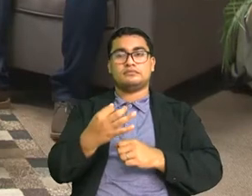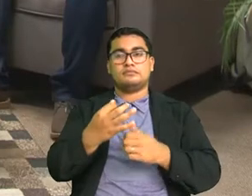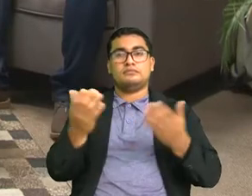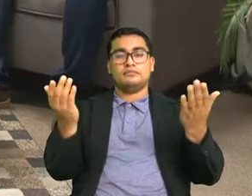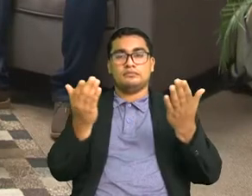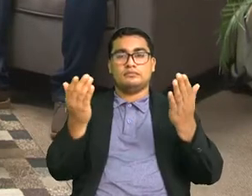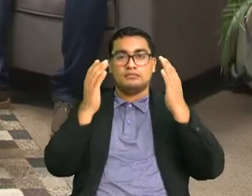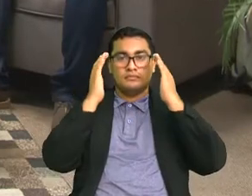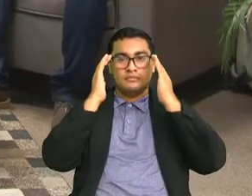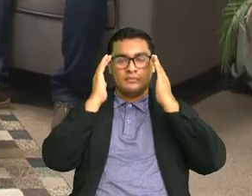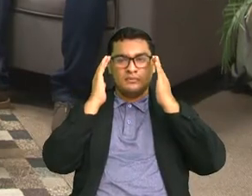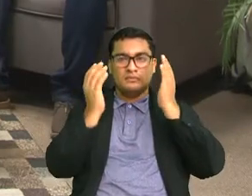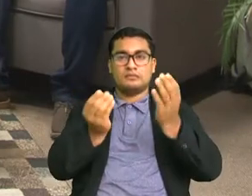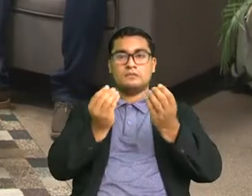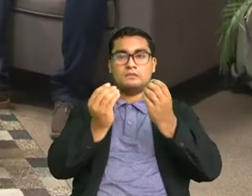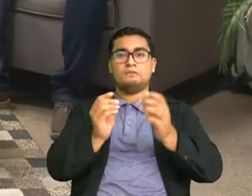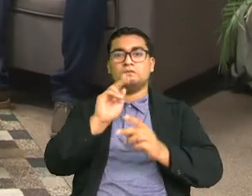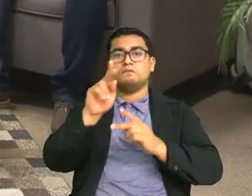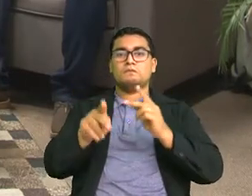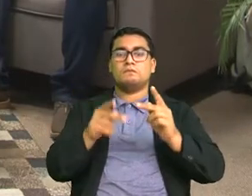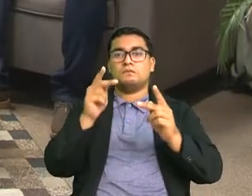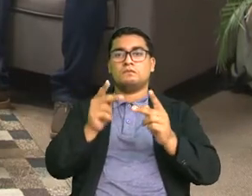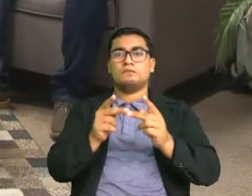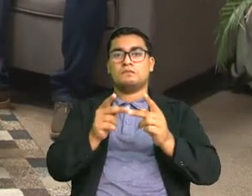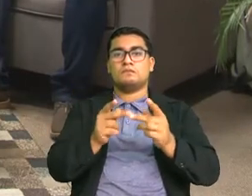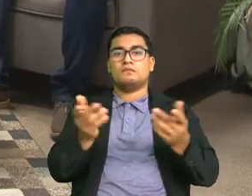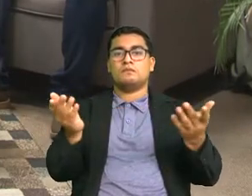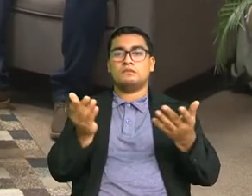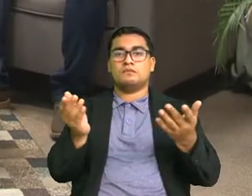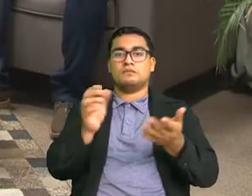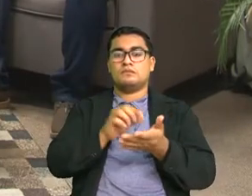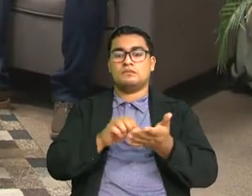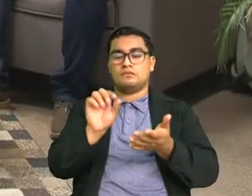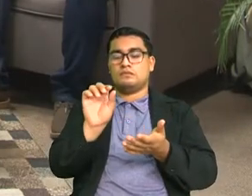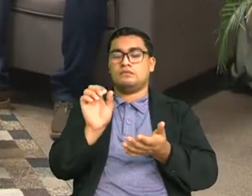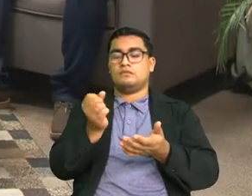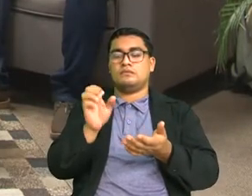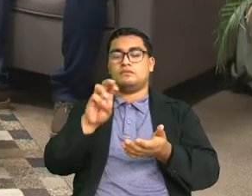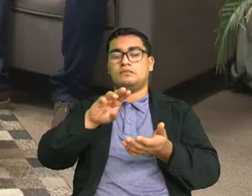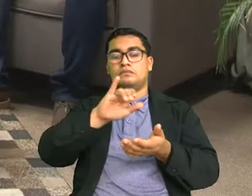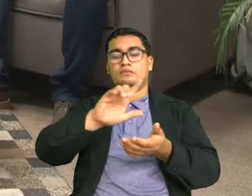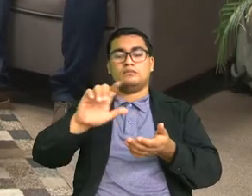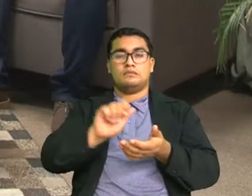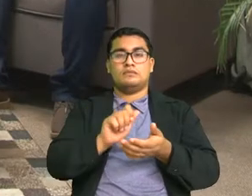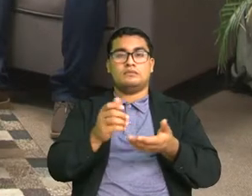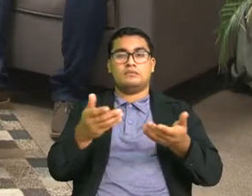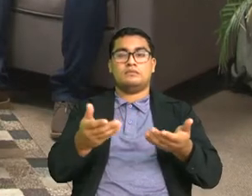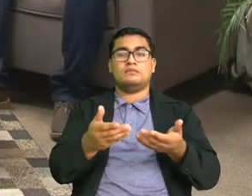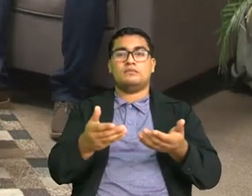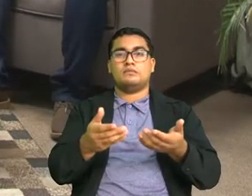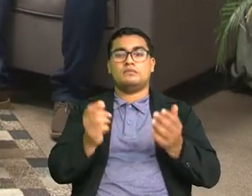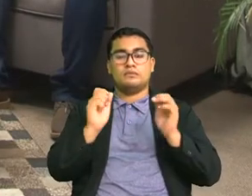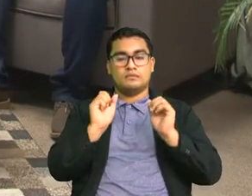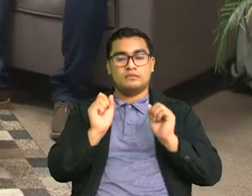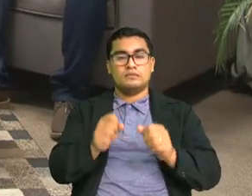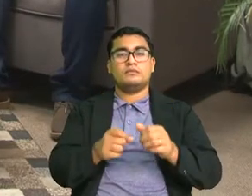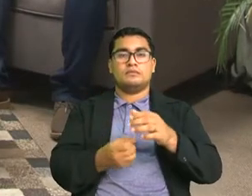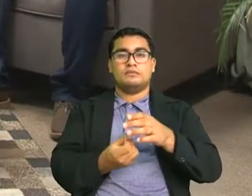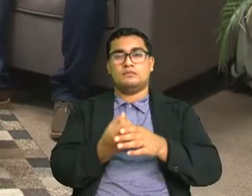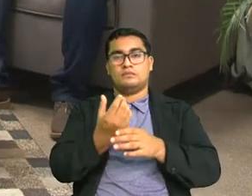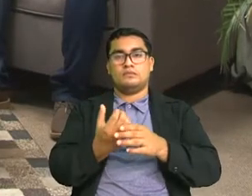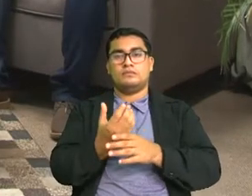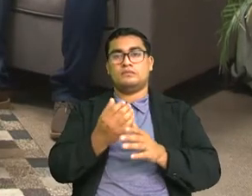con mucho éxito el establecimiento de esas semillas es decir que aseguramos que esas semillas germinadas y desde ese